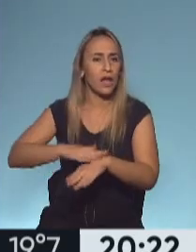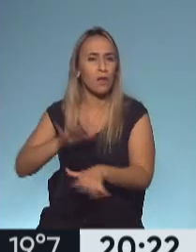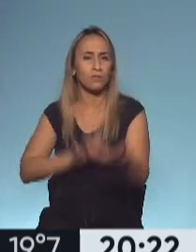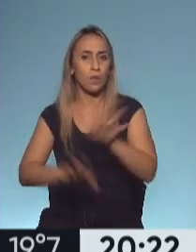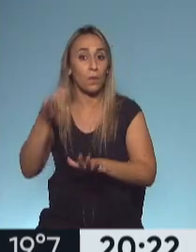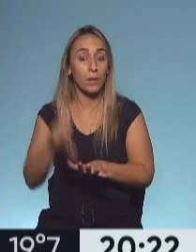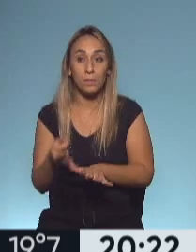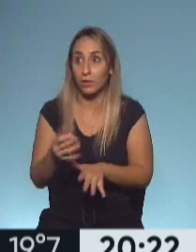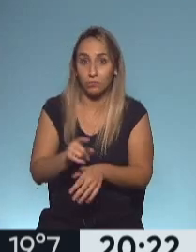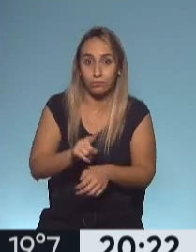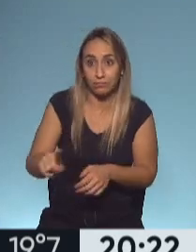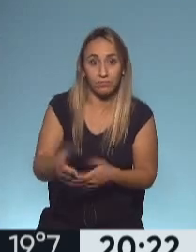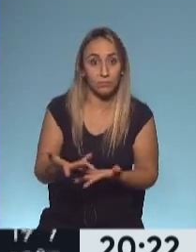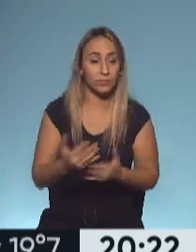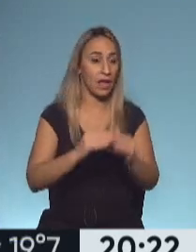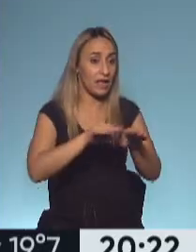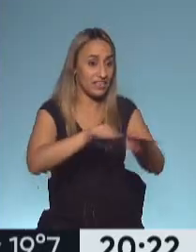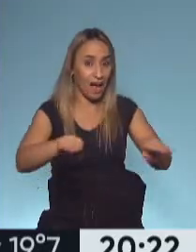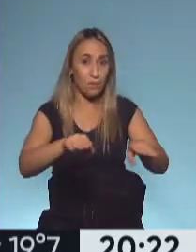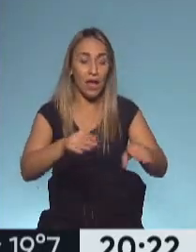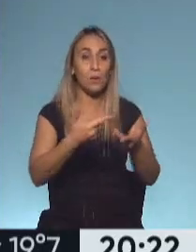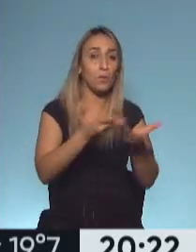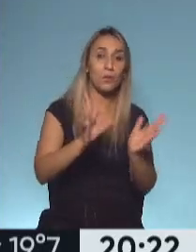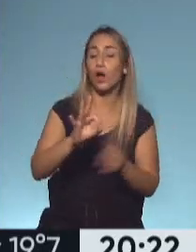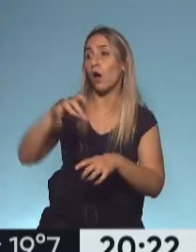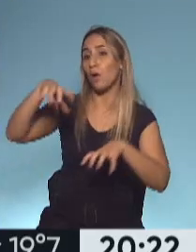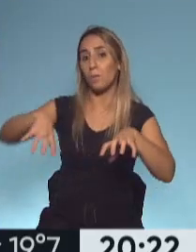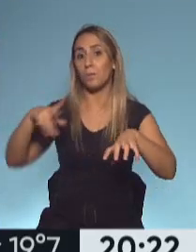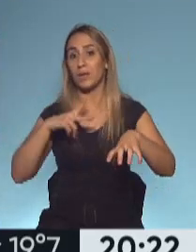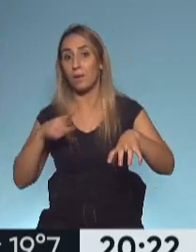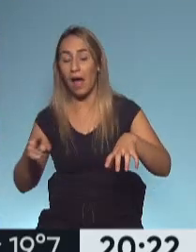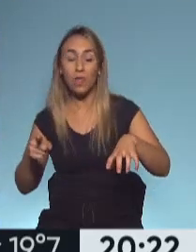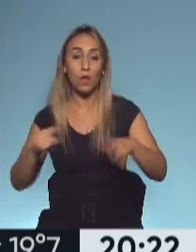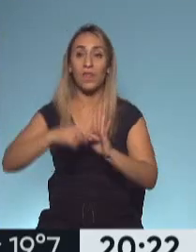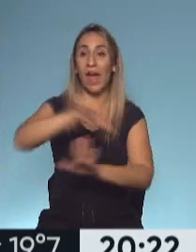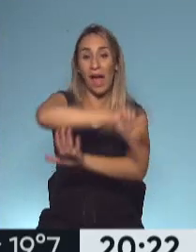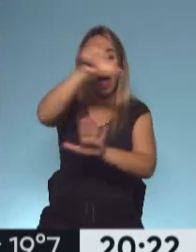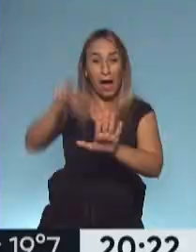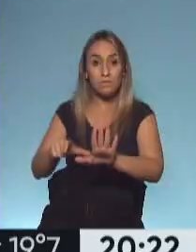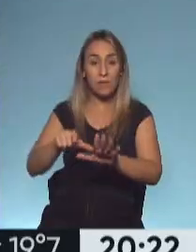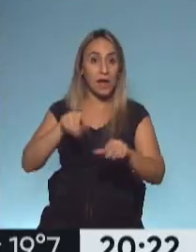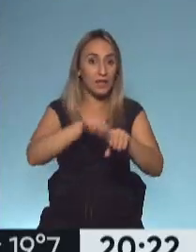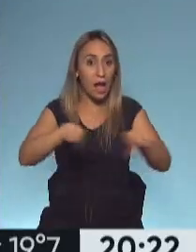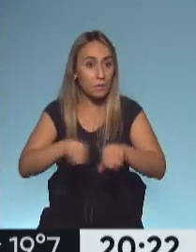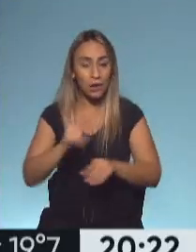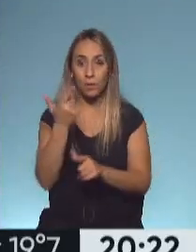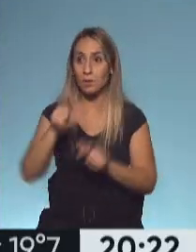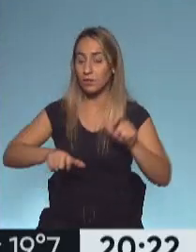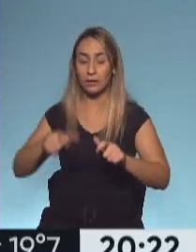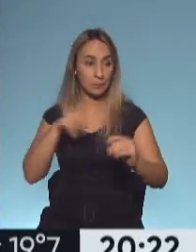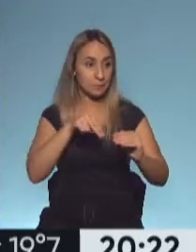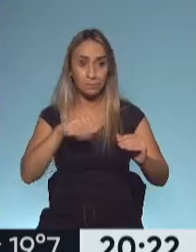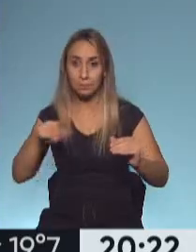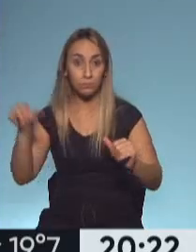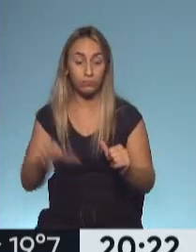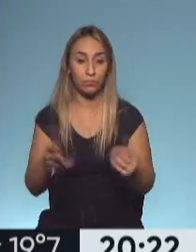salen. No hay camas en el sector público y privado del AMBA para ubicar a los pacientes. En un número mayor